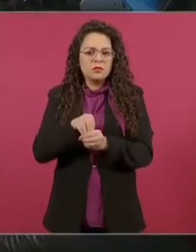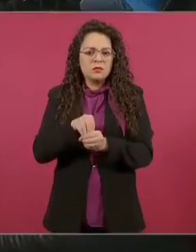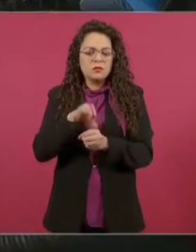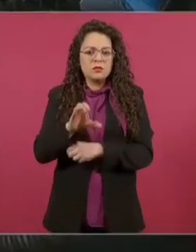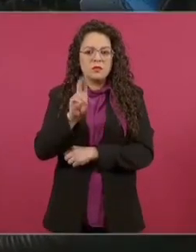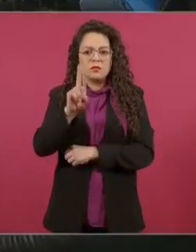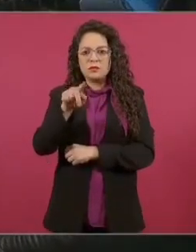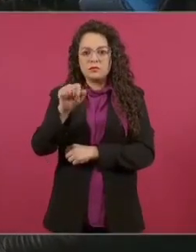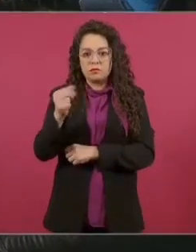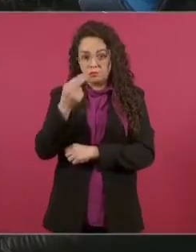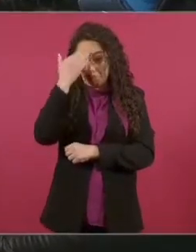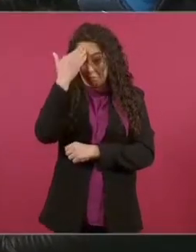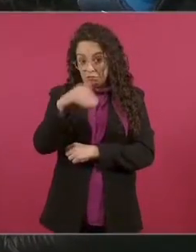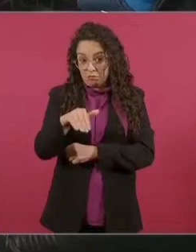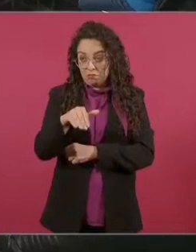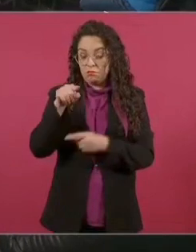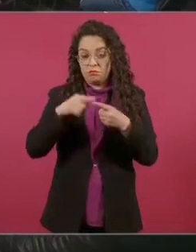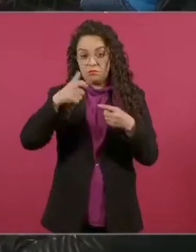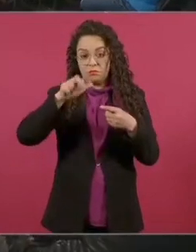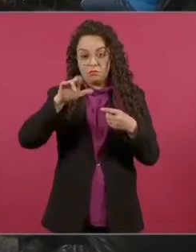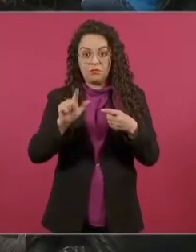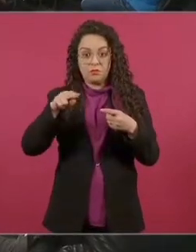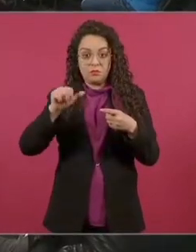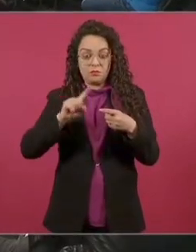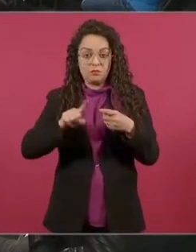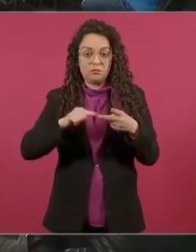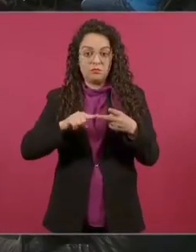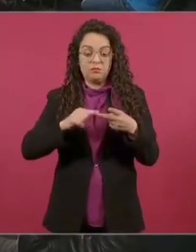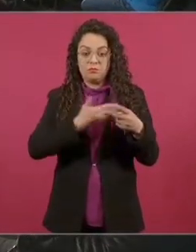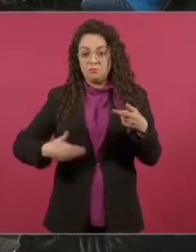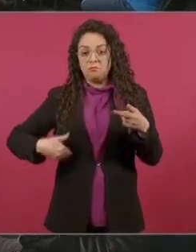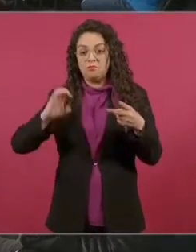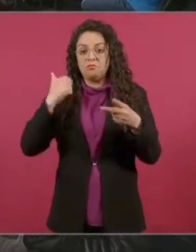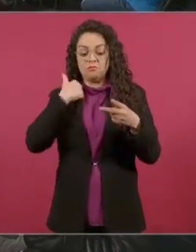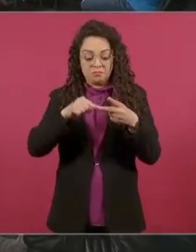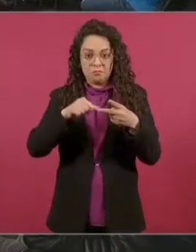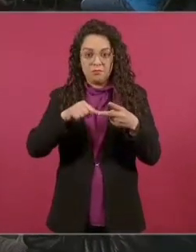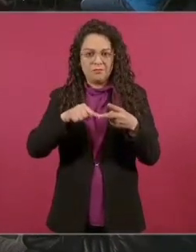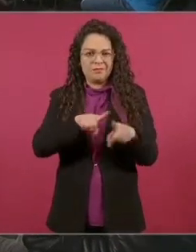De García Luna, de los expresidentes, de una vez, todo.